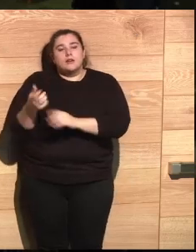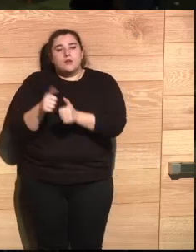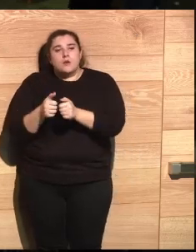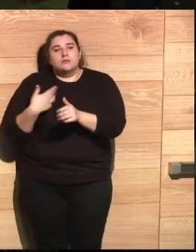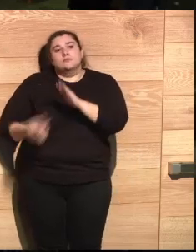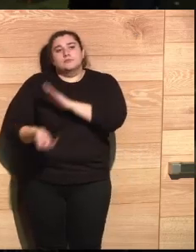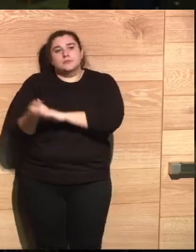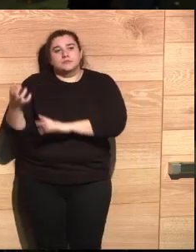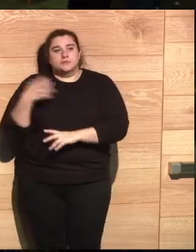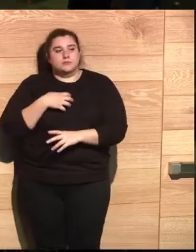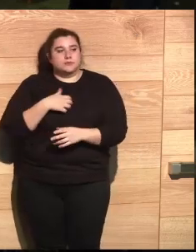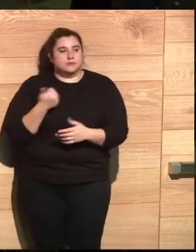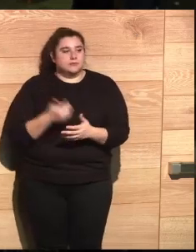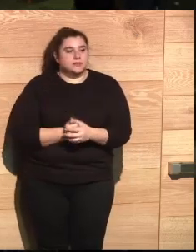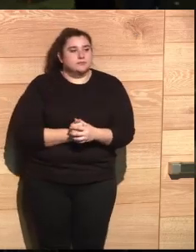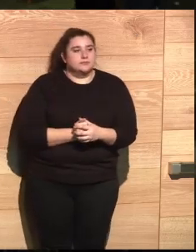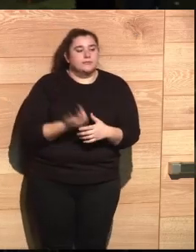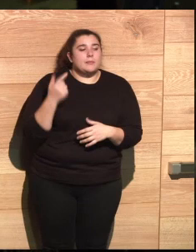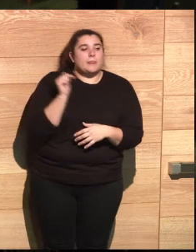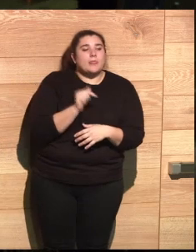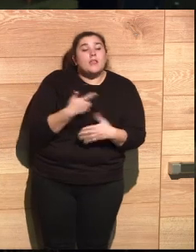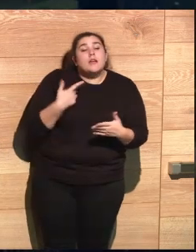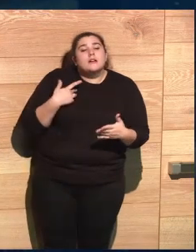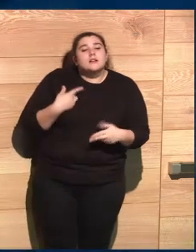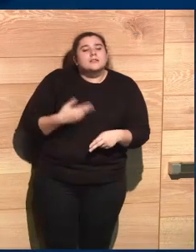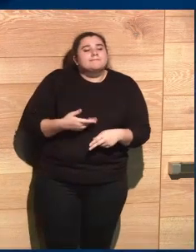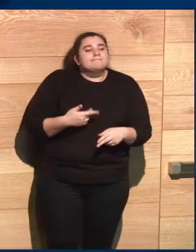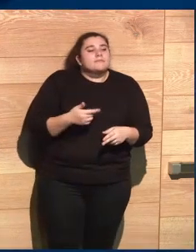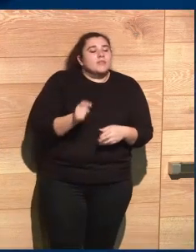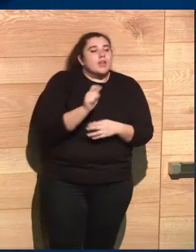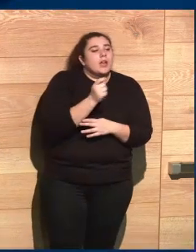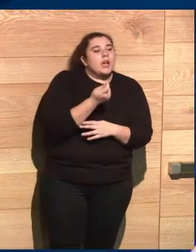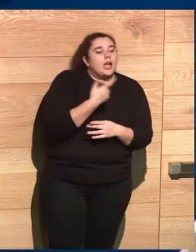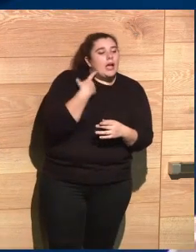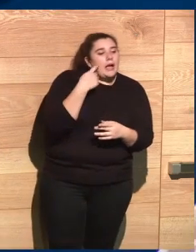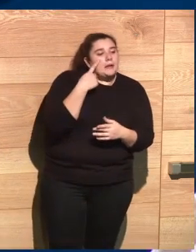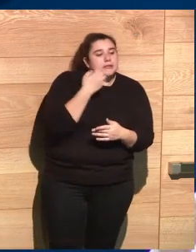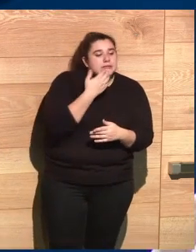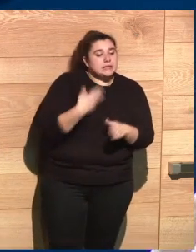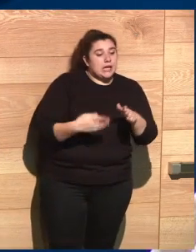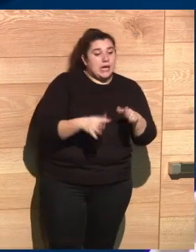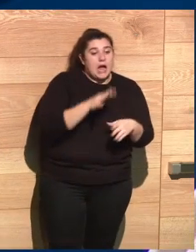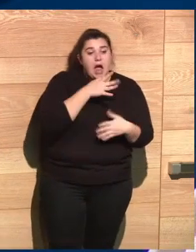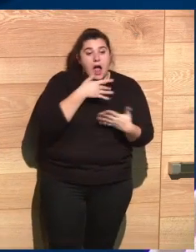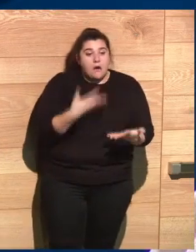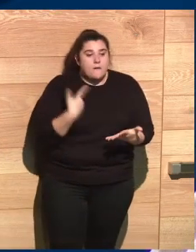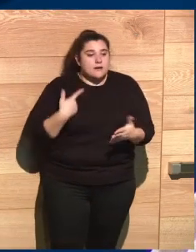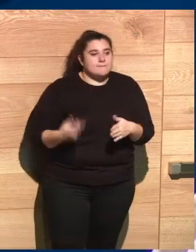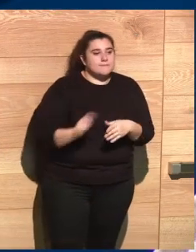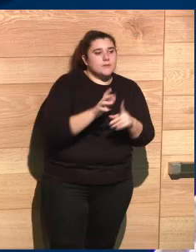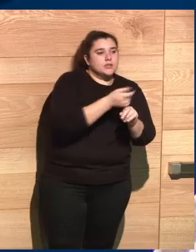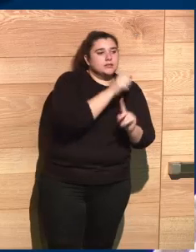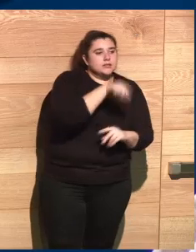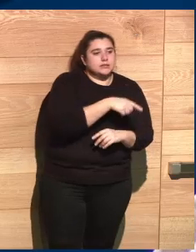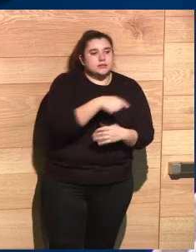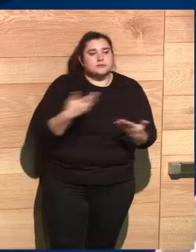interesante, Devotion. Y no he comprobado si se puede encontrar o no todavía, pero es una historia muy interesante. El ejército